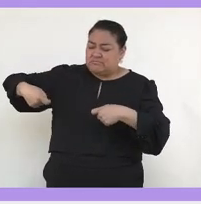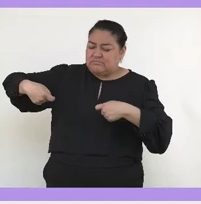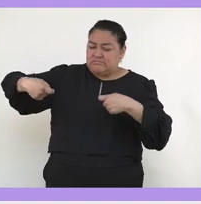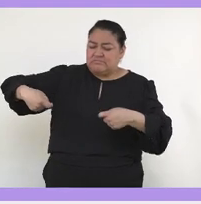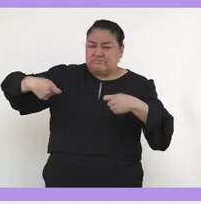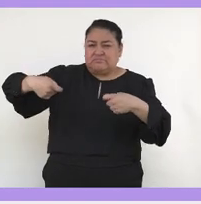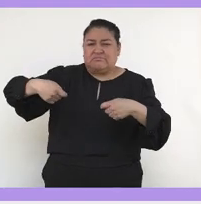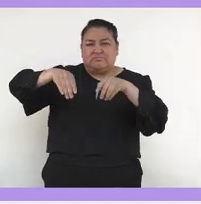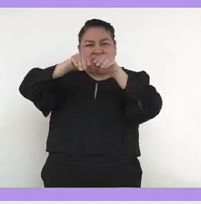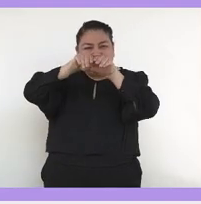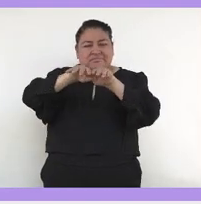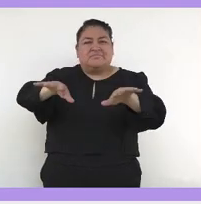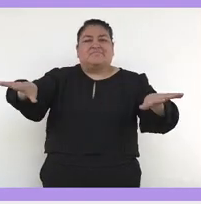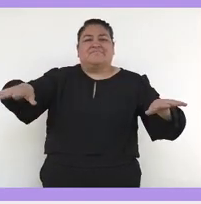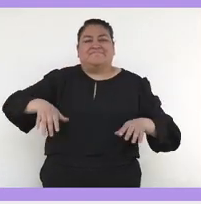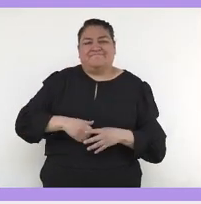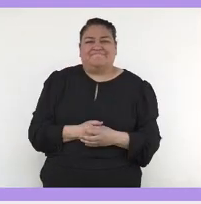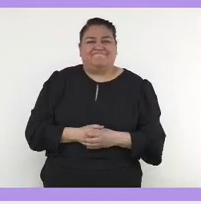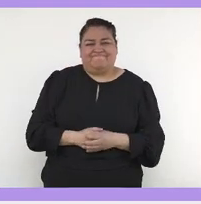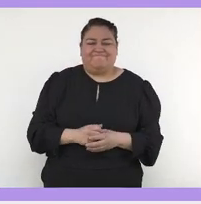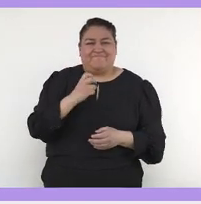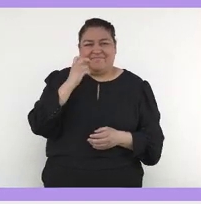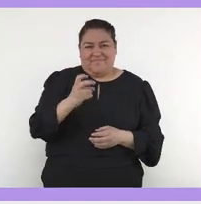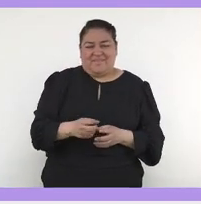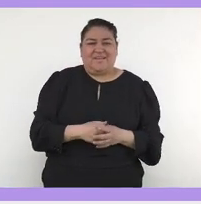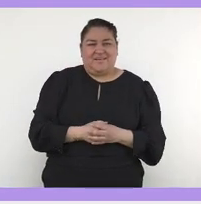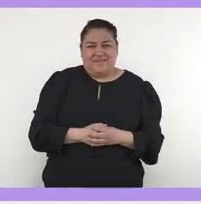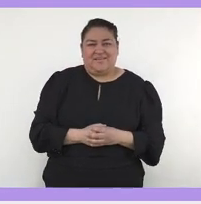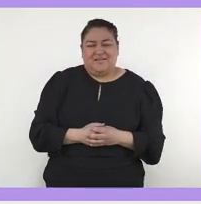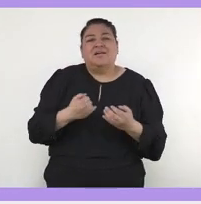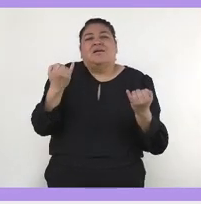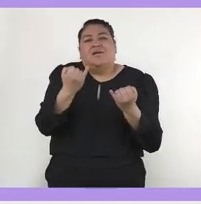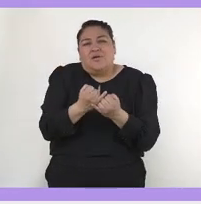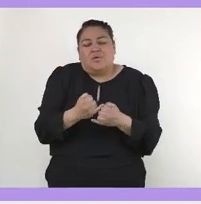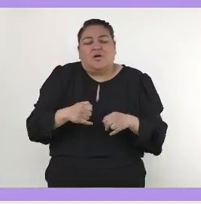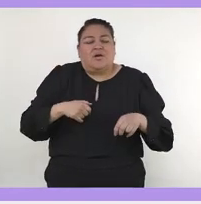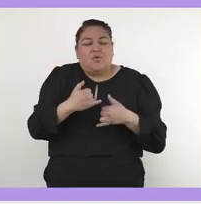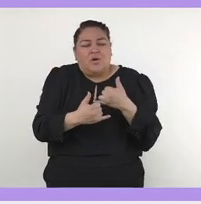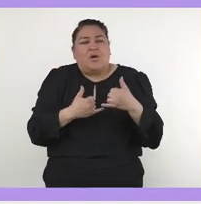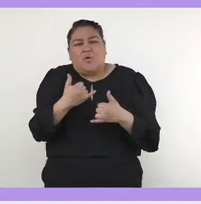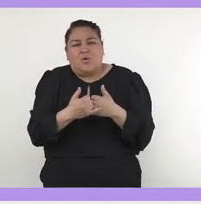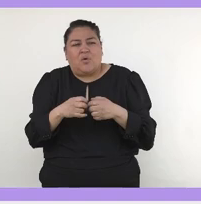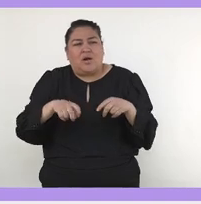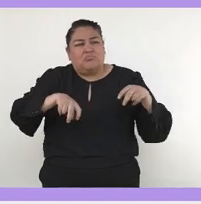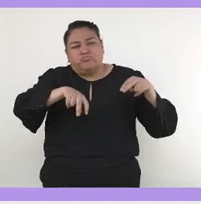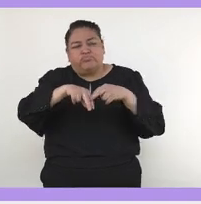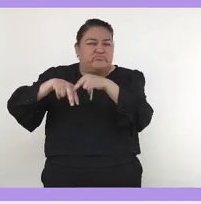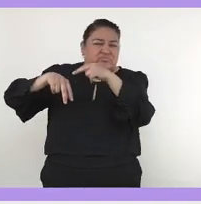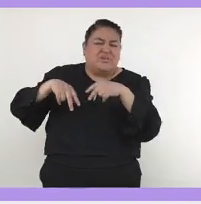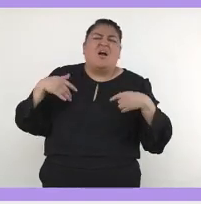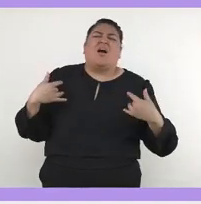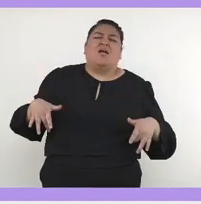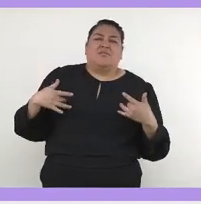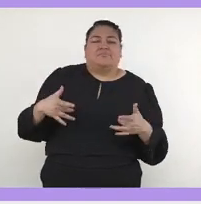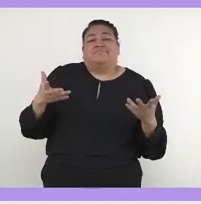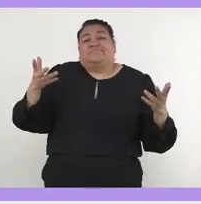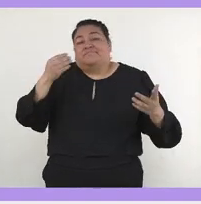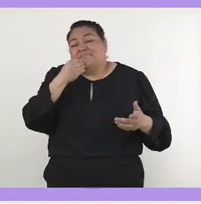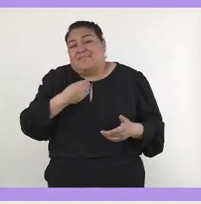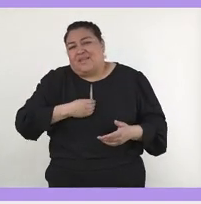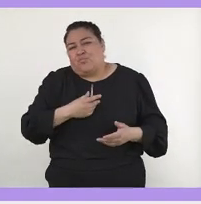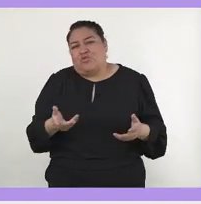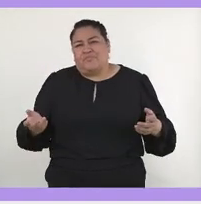día ellas puedan disfrutar de lo que tiene sí definitivo unas practicamos y nos fregamos la rodilla eso eso es aparte pero nada más quiero aprovechar que